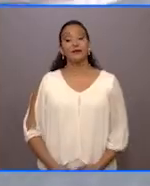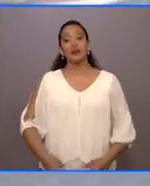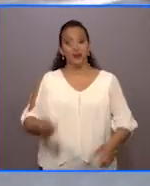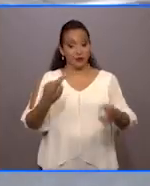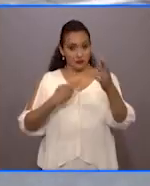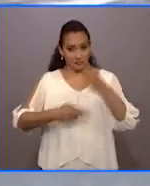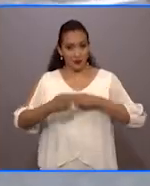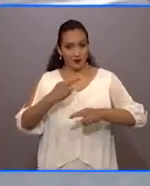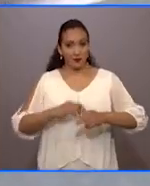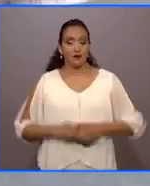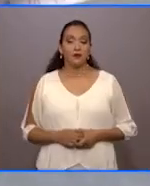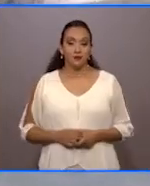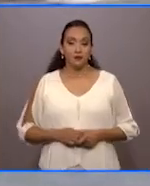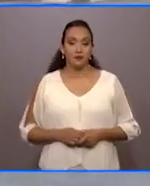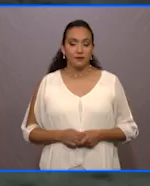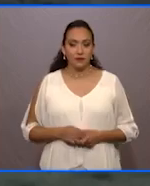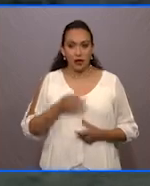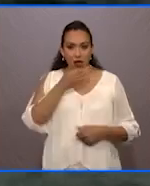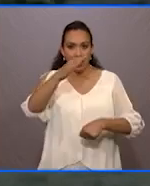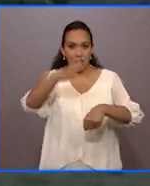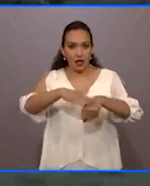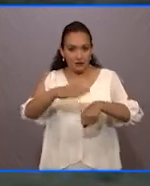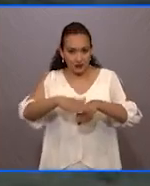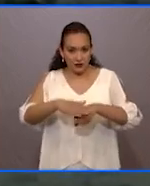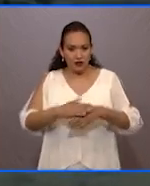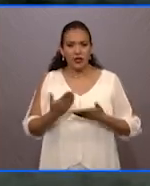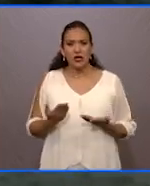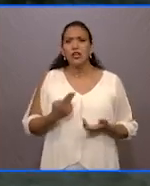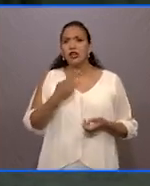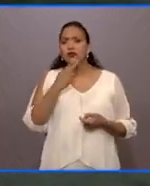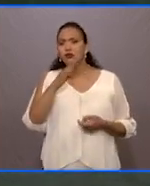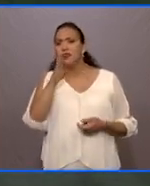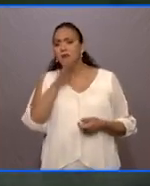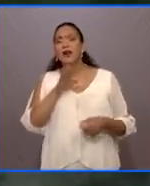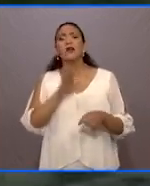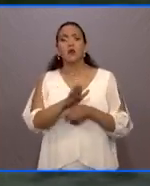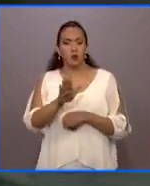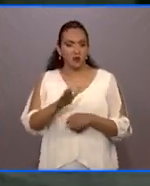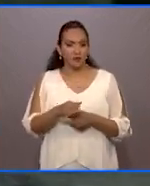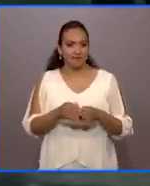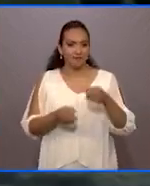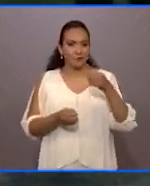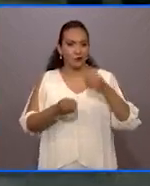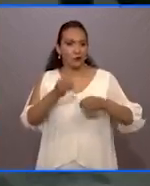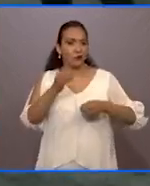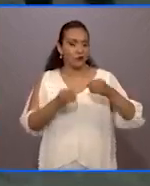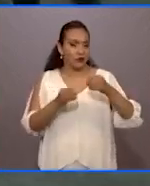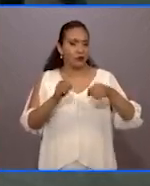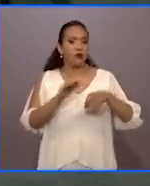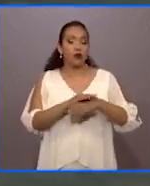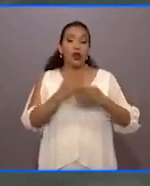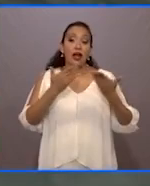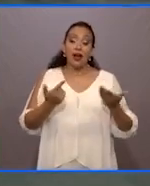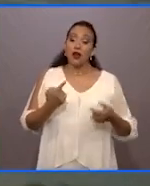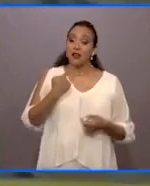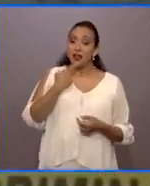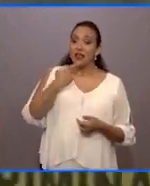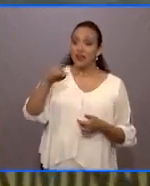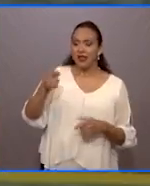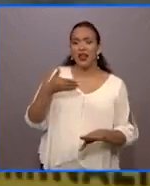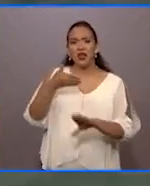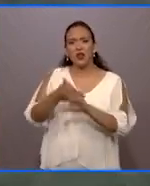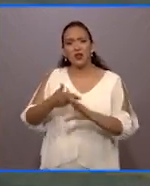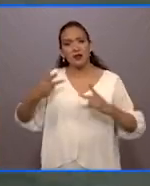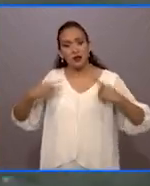Al regresar, advierten que se utiliza de manera indebida el sistema de justicia para fabricar denuncias contra defensores de